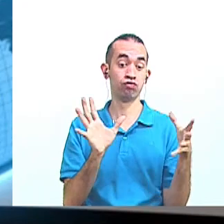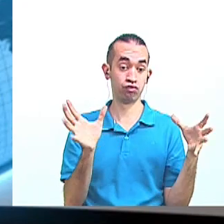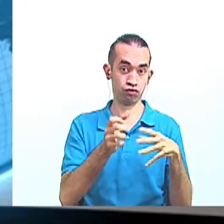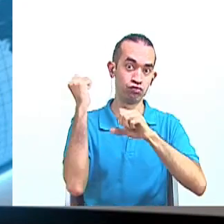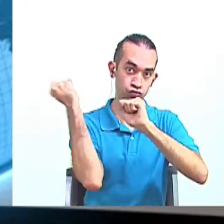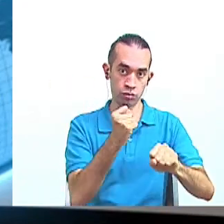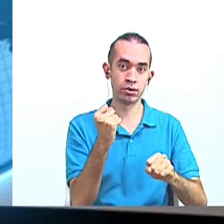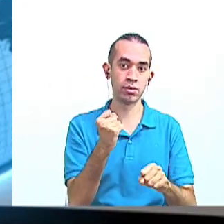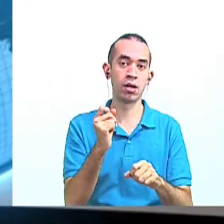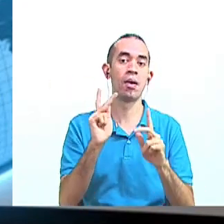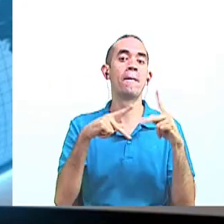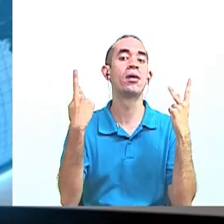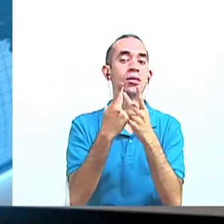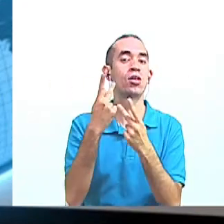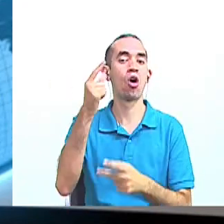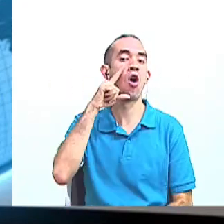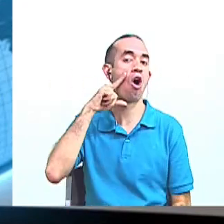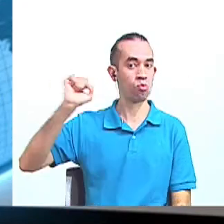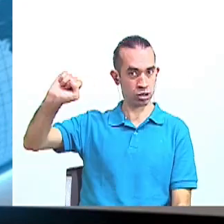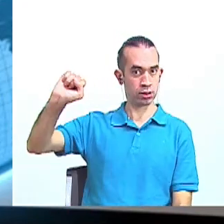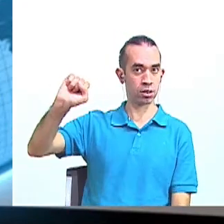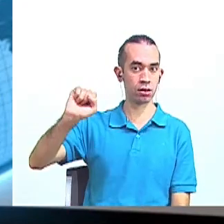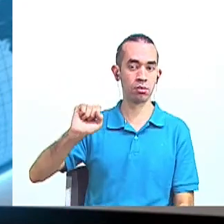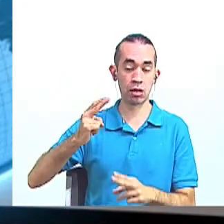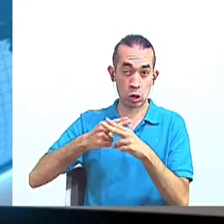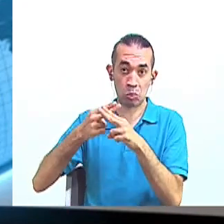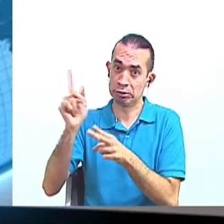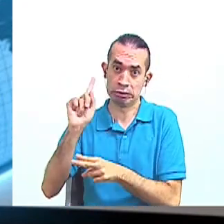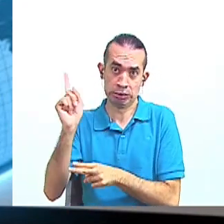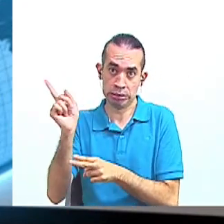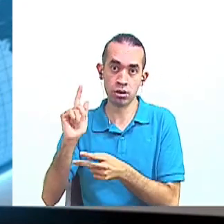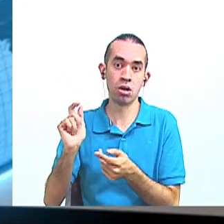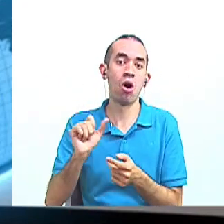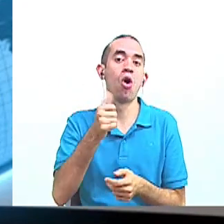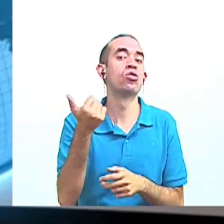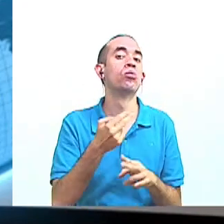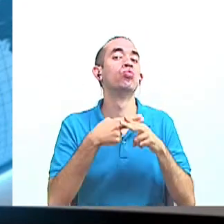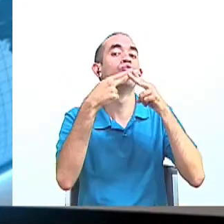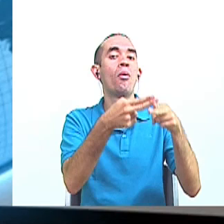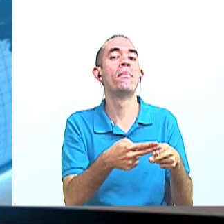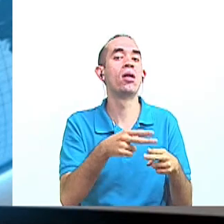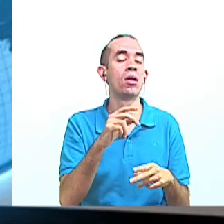entonces Partido Comunista, sino que asume